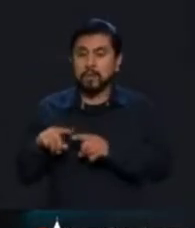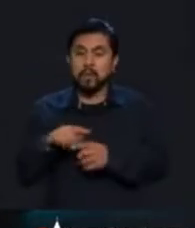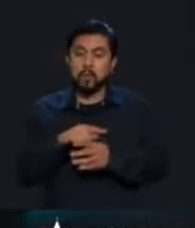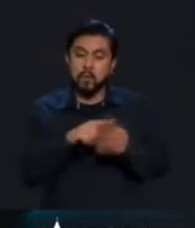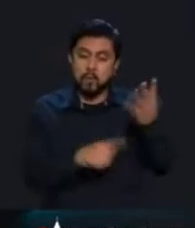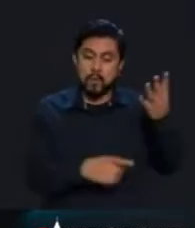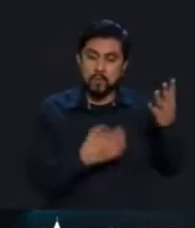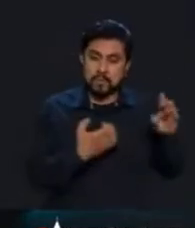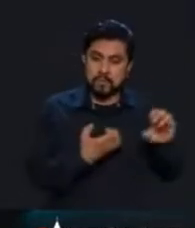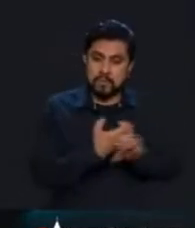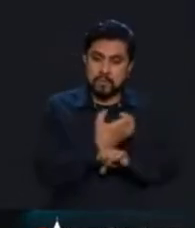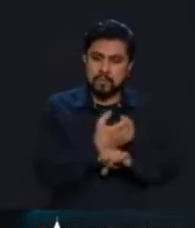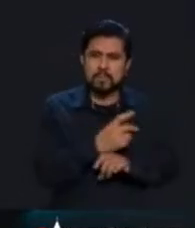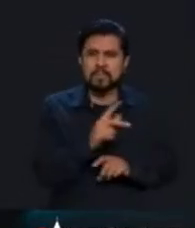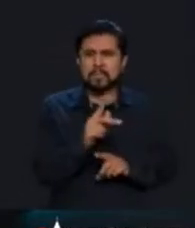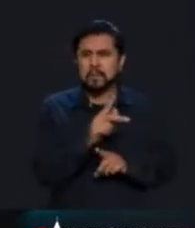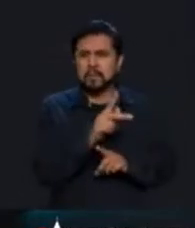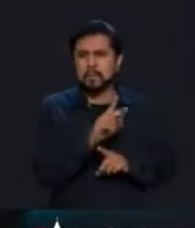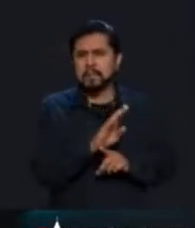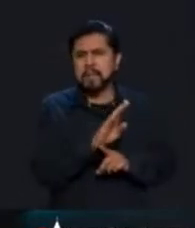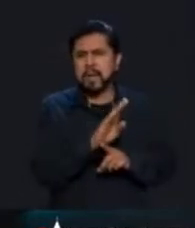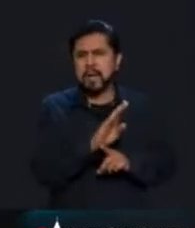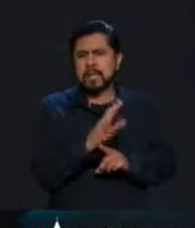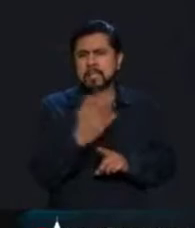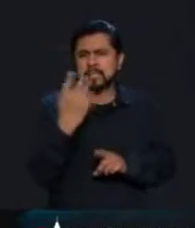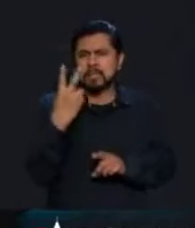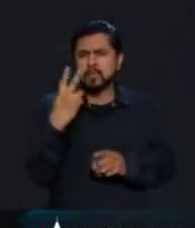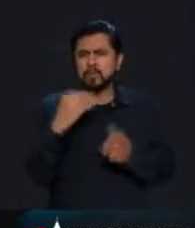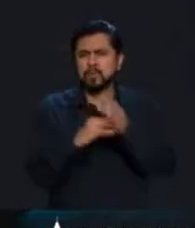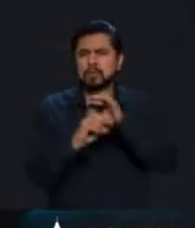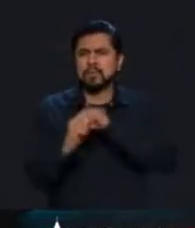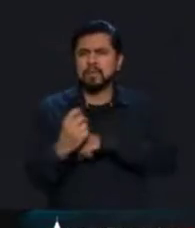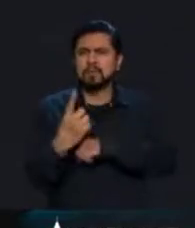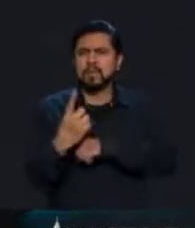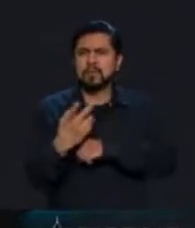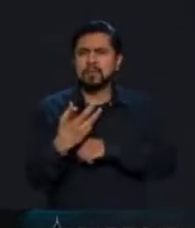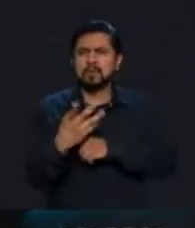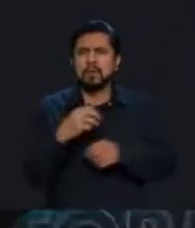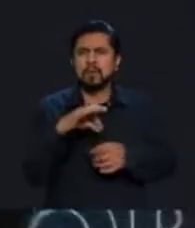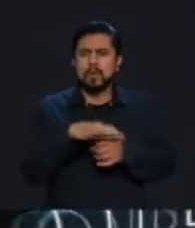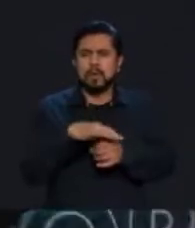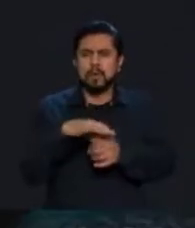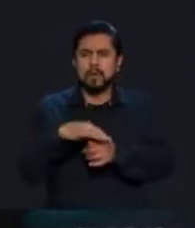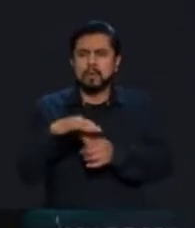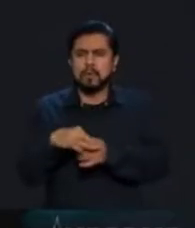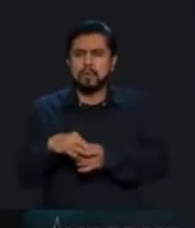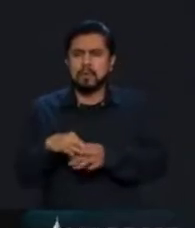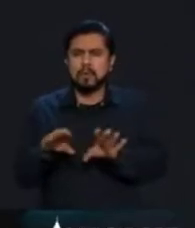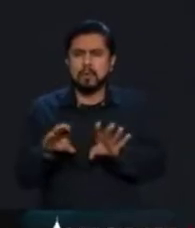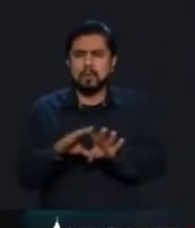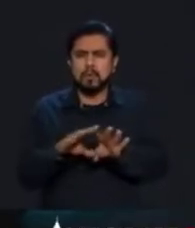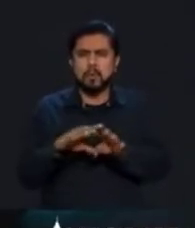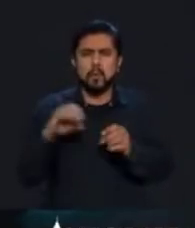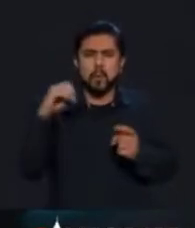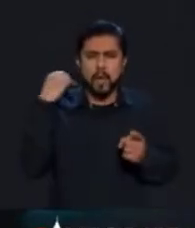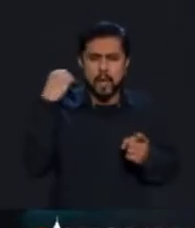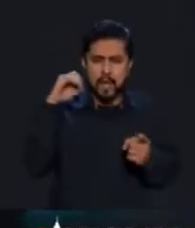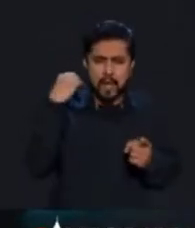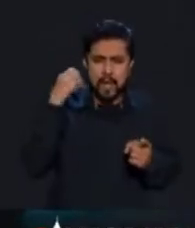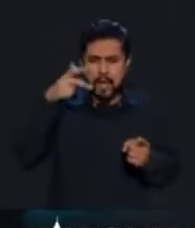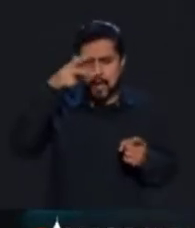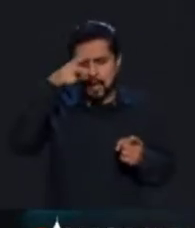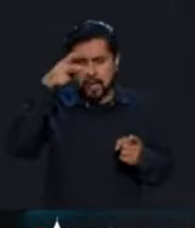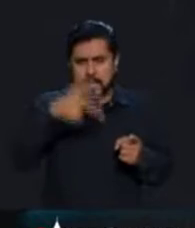pasó en el 21, por eso no nos debería sorprender mucho, es que elecciones que venían abiertas, como es el caso de Oaxaca,